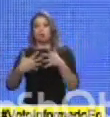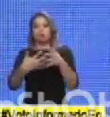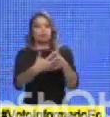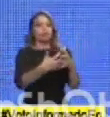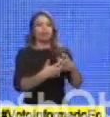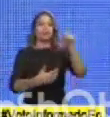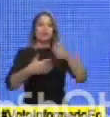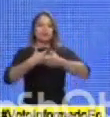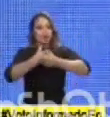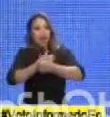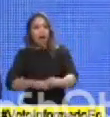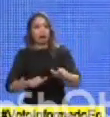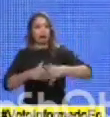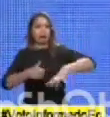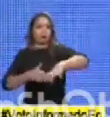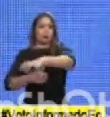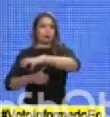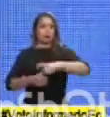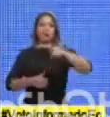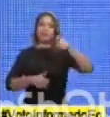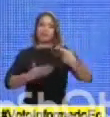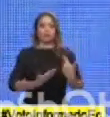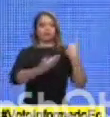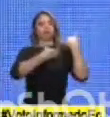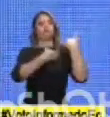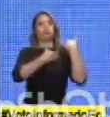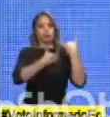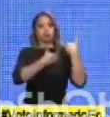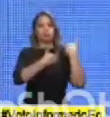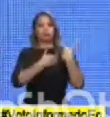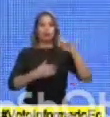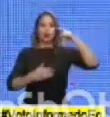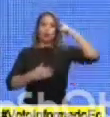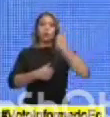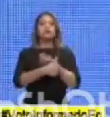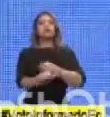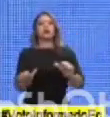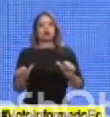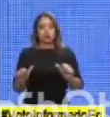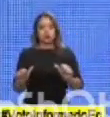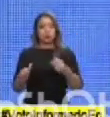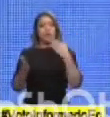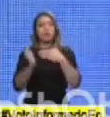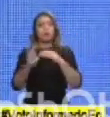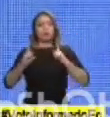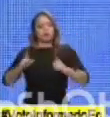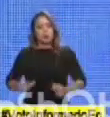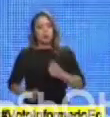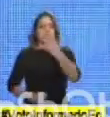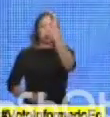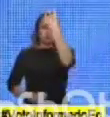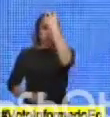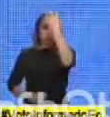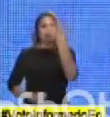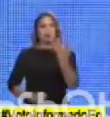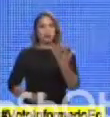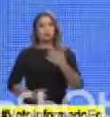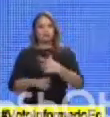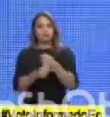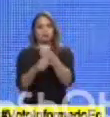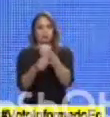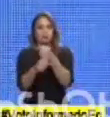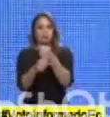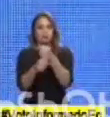descentralizar desde el estado central competencias a los gobiernos autónomos descentralizados como salud como educación como seguridad